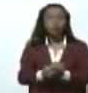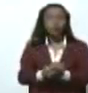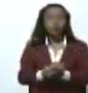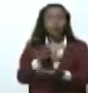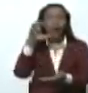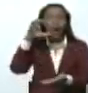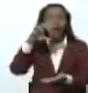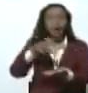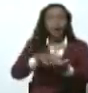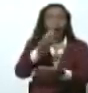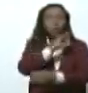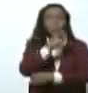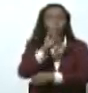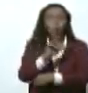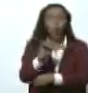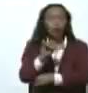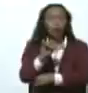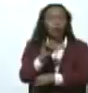Estado Zulia,